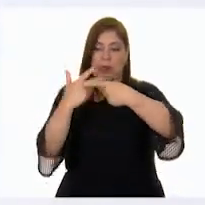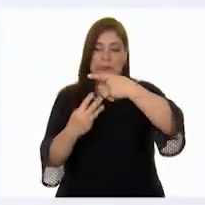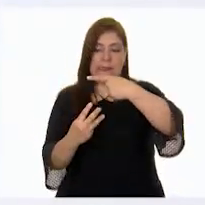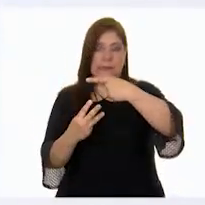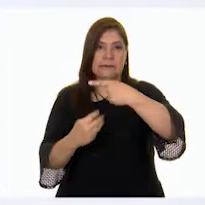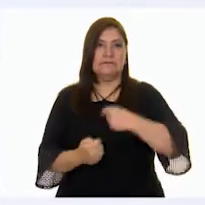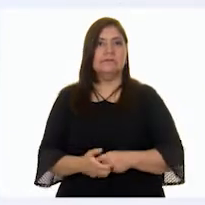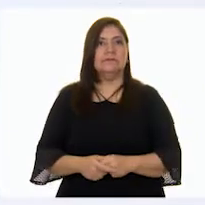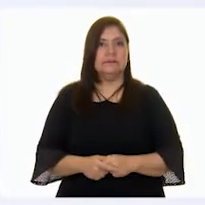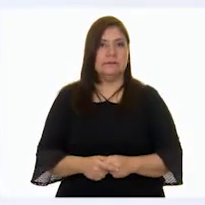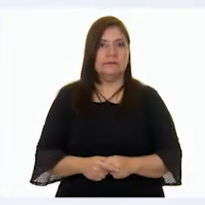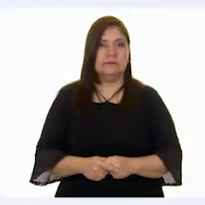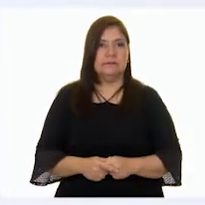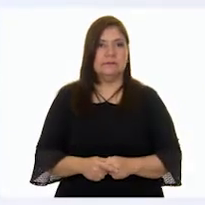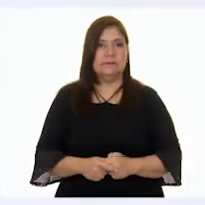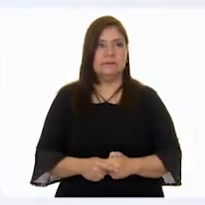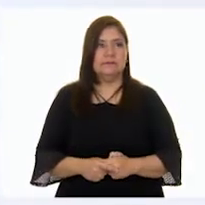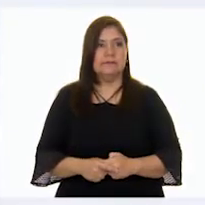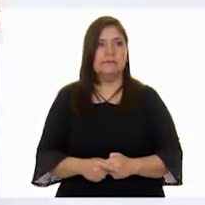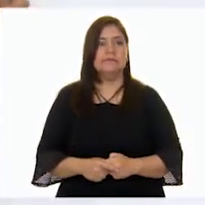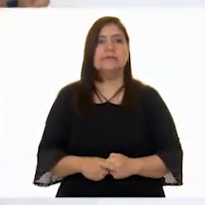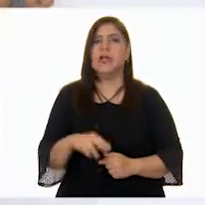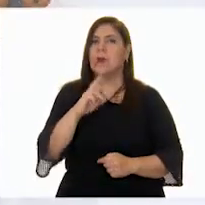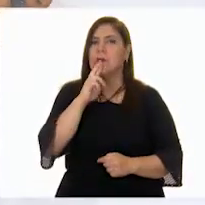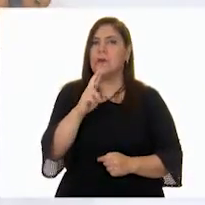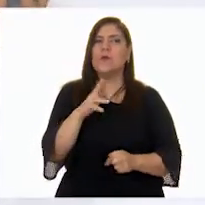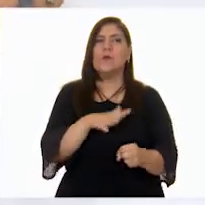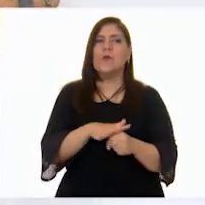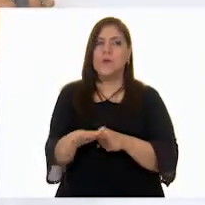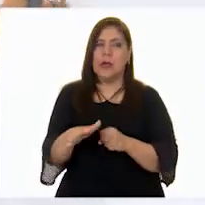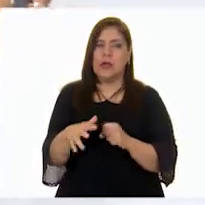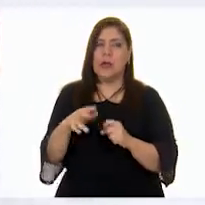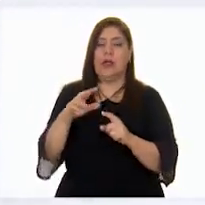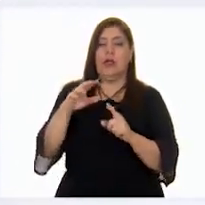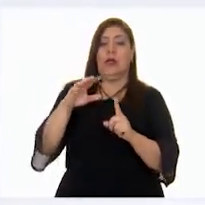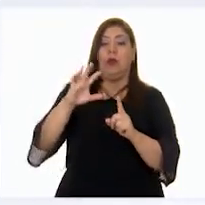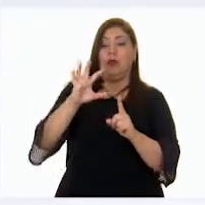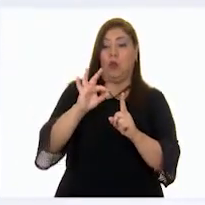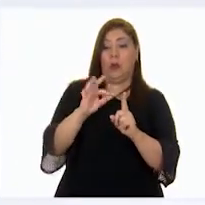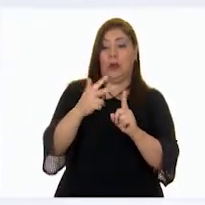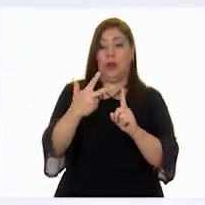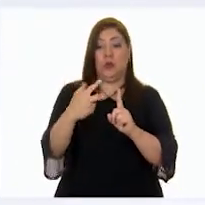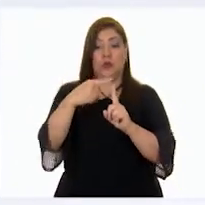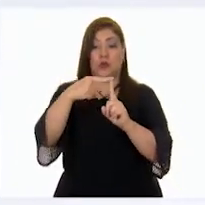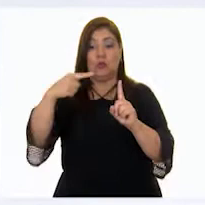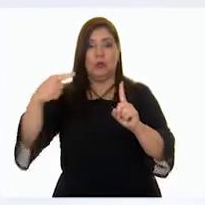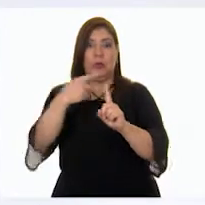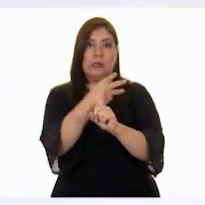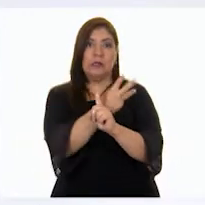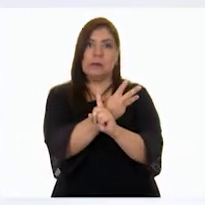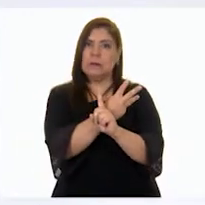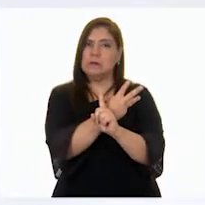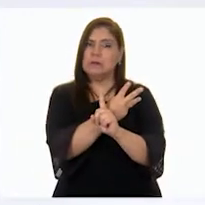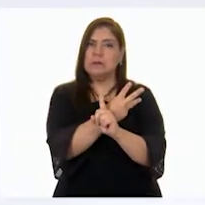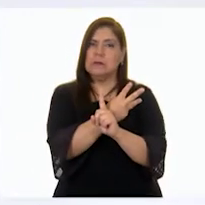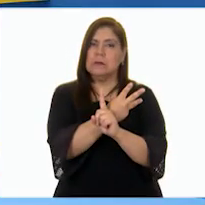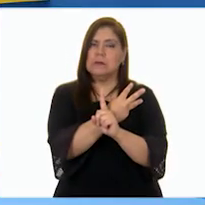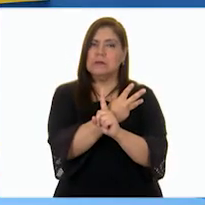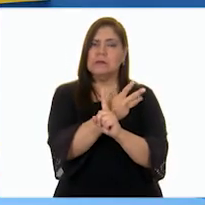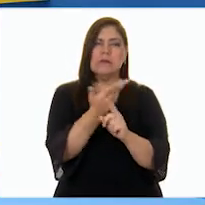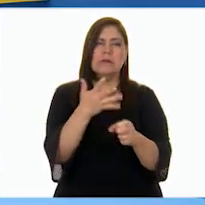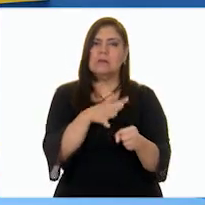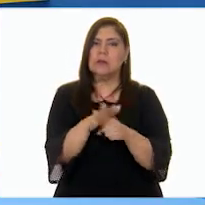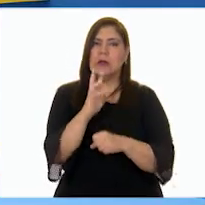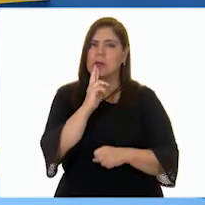3. Y el resultado, ¿cuánto va a ser? A ver, 48 entre